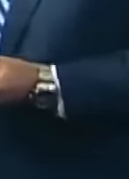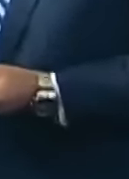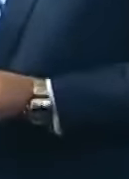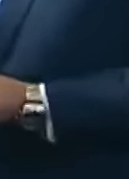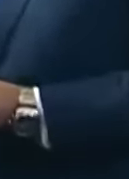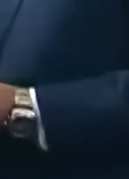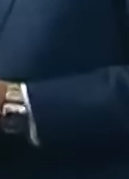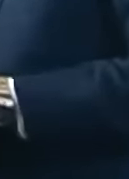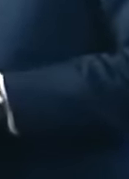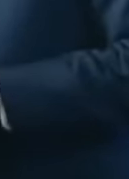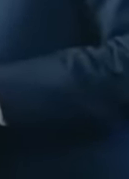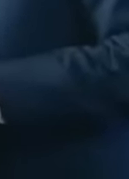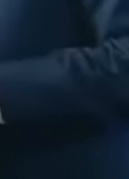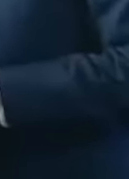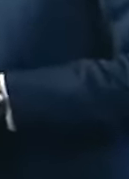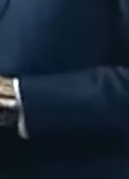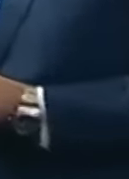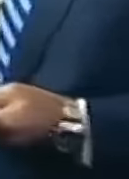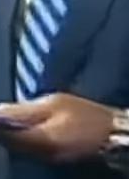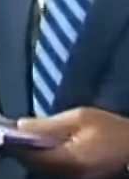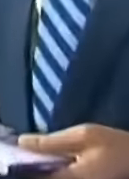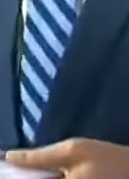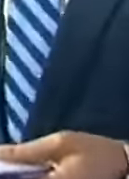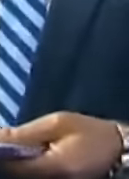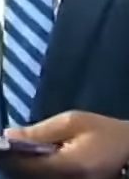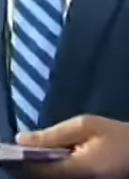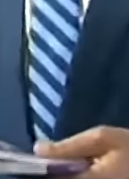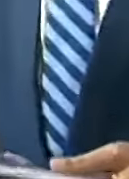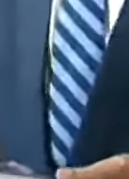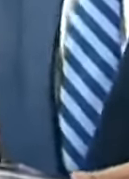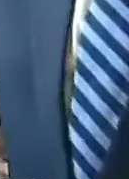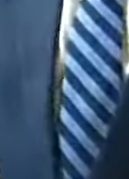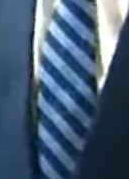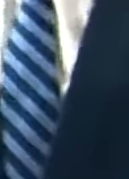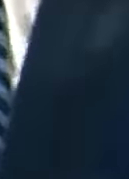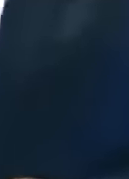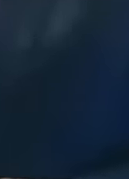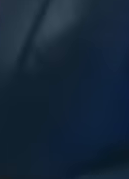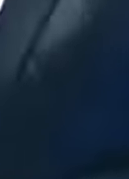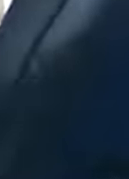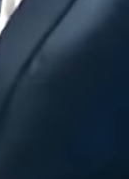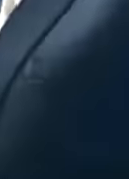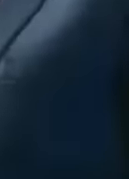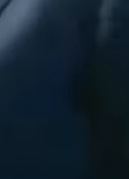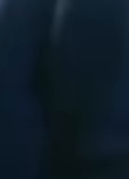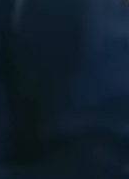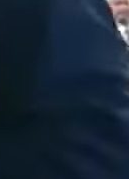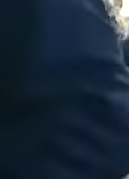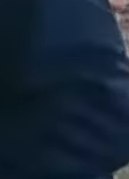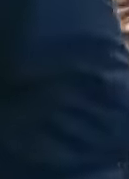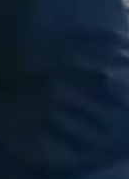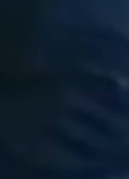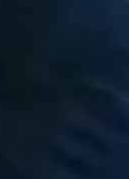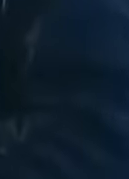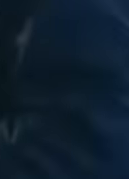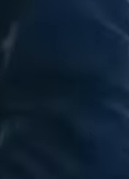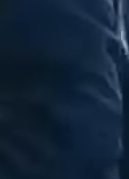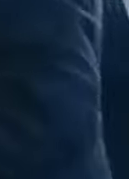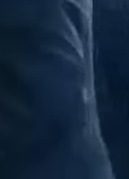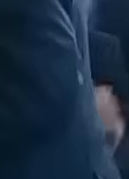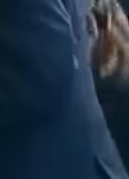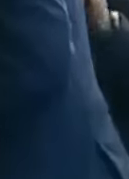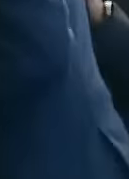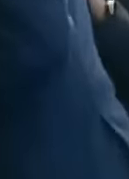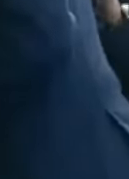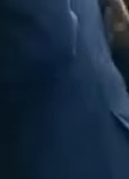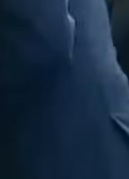1966. Ha dicho el jefe de Estado venezolano que el próximo 3 de diciembre el pueblo venezolano acudirá en defensa